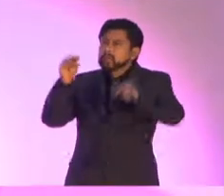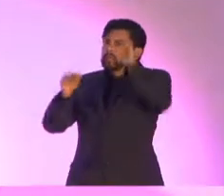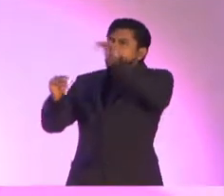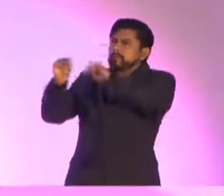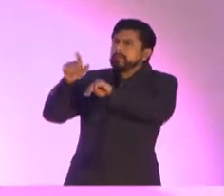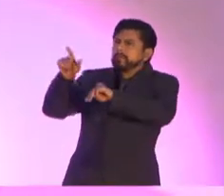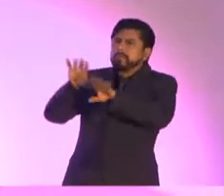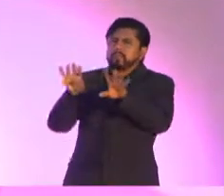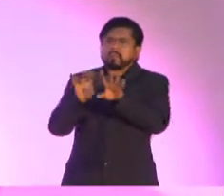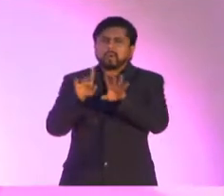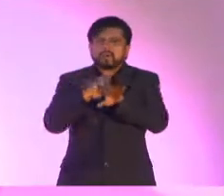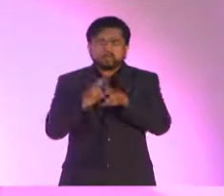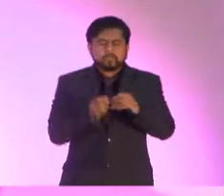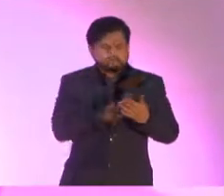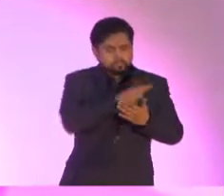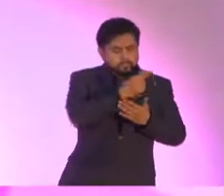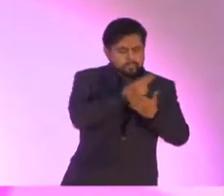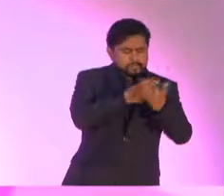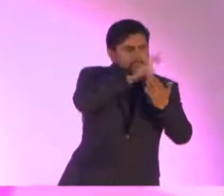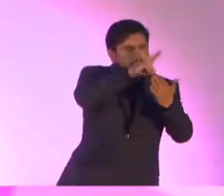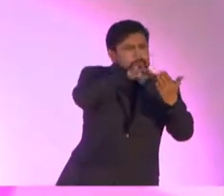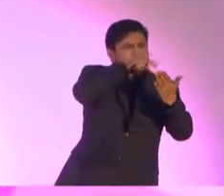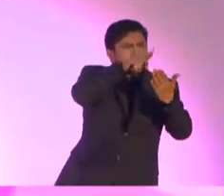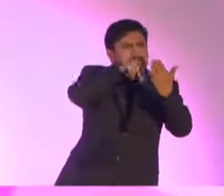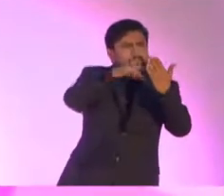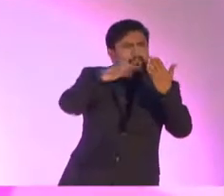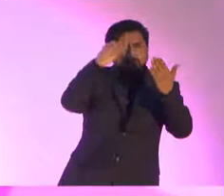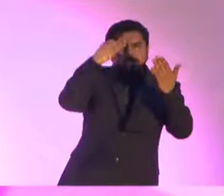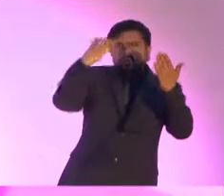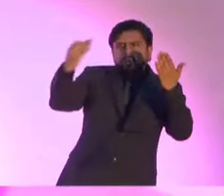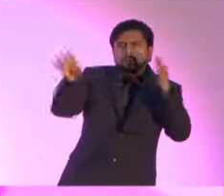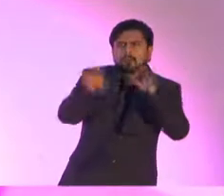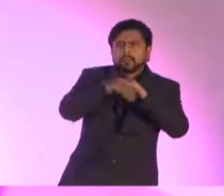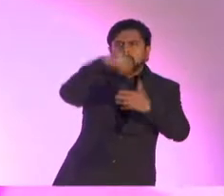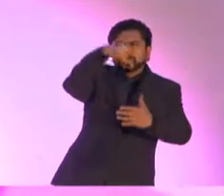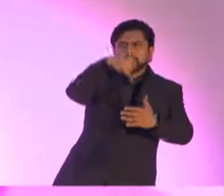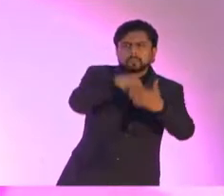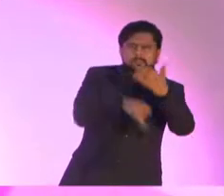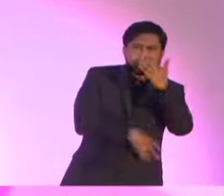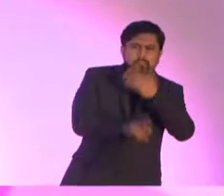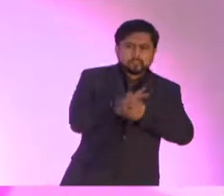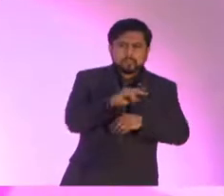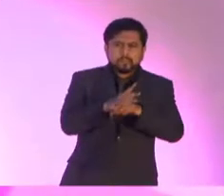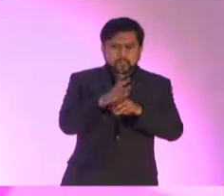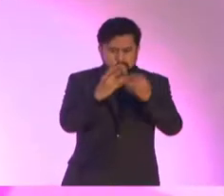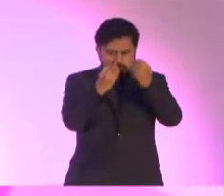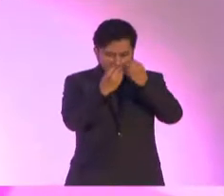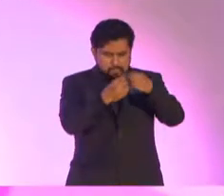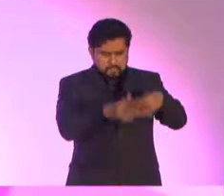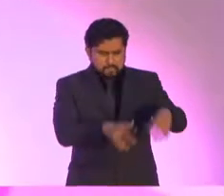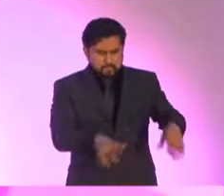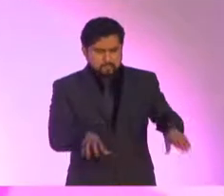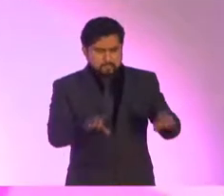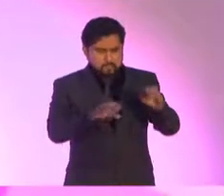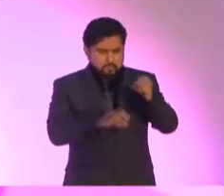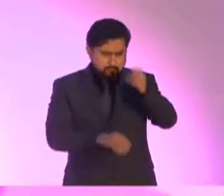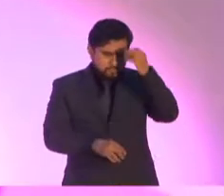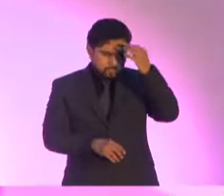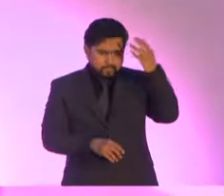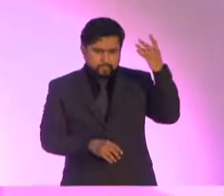y fracasa. Retrata el tiempo y se hunde. Deja de amar y parece que es hora el mismo olvido.